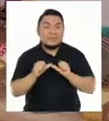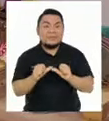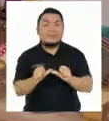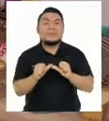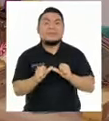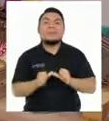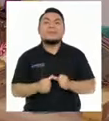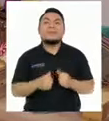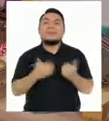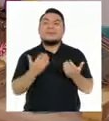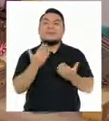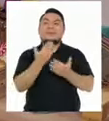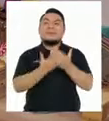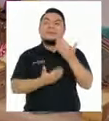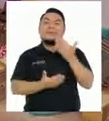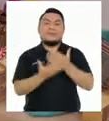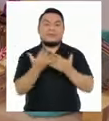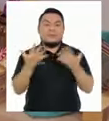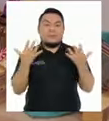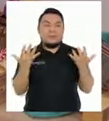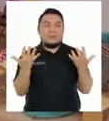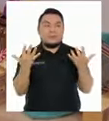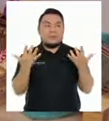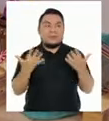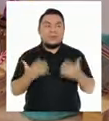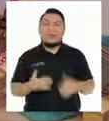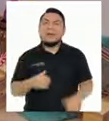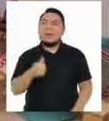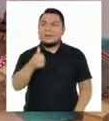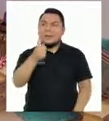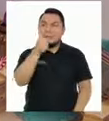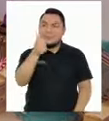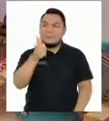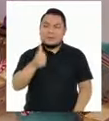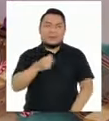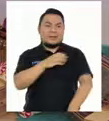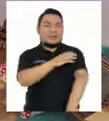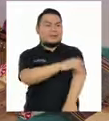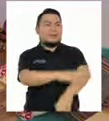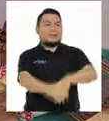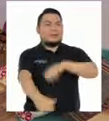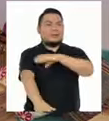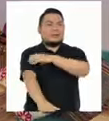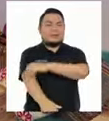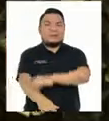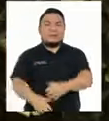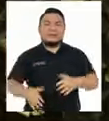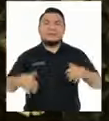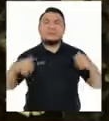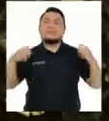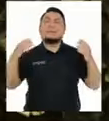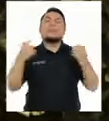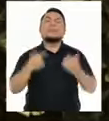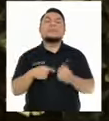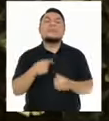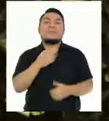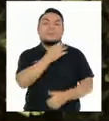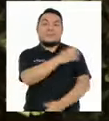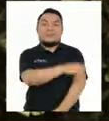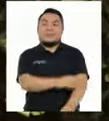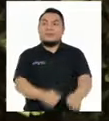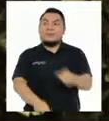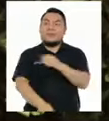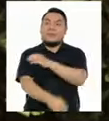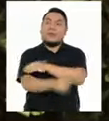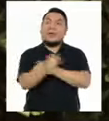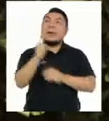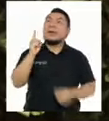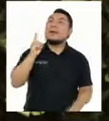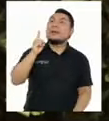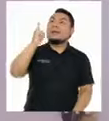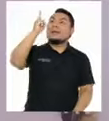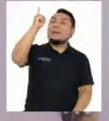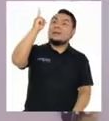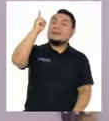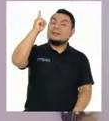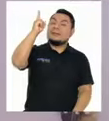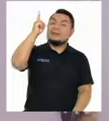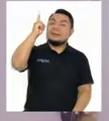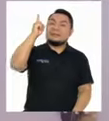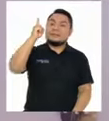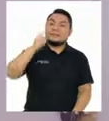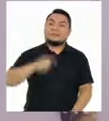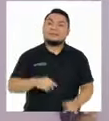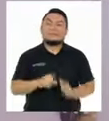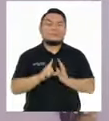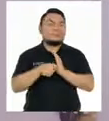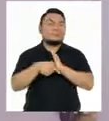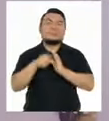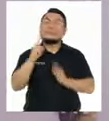de nuestras manos bien separados. Levantamos los brazos hacia arriba,